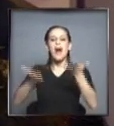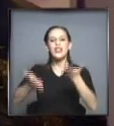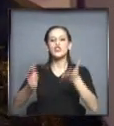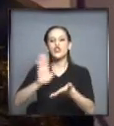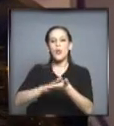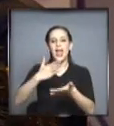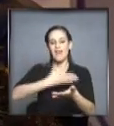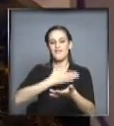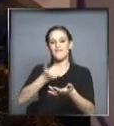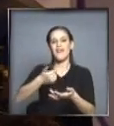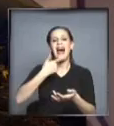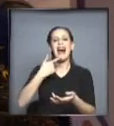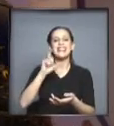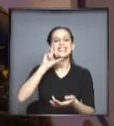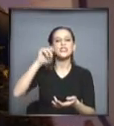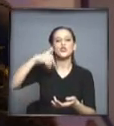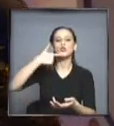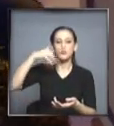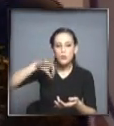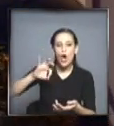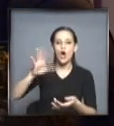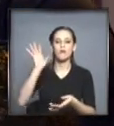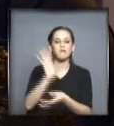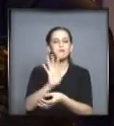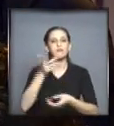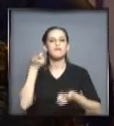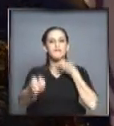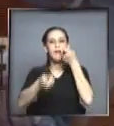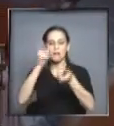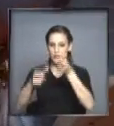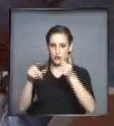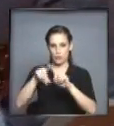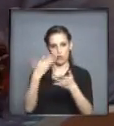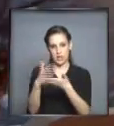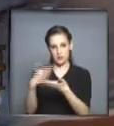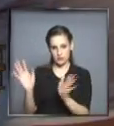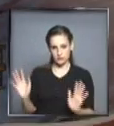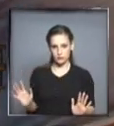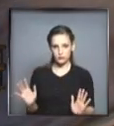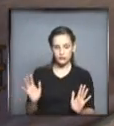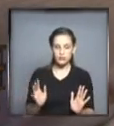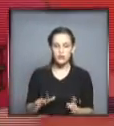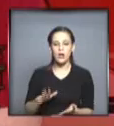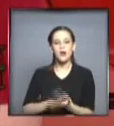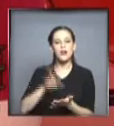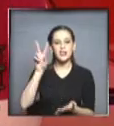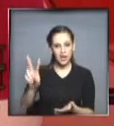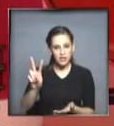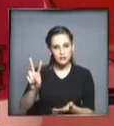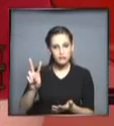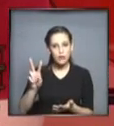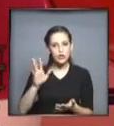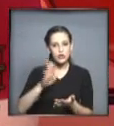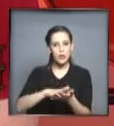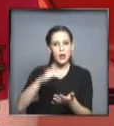fascismo. O sea, eso es una falacia, un argumento falaz. Excepto en el peronismo, que se basa en la carta del laboro de